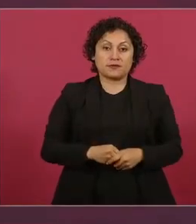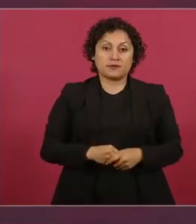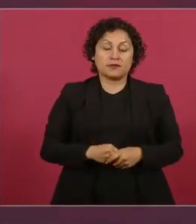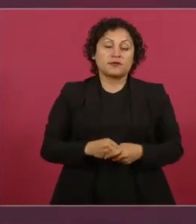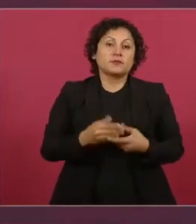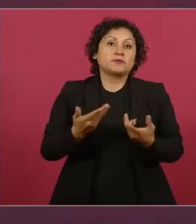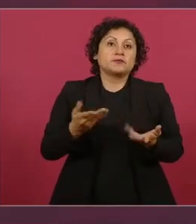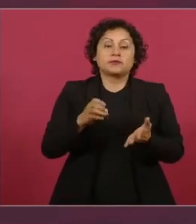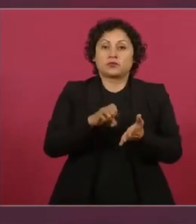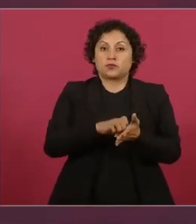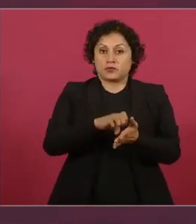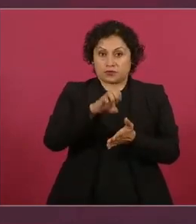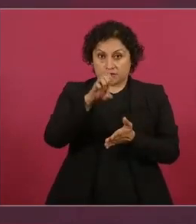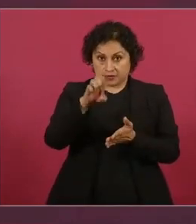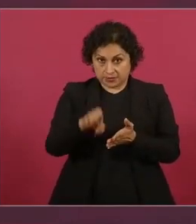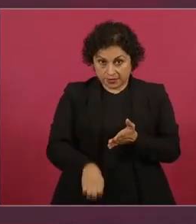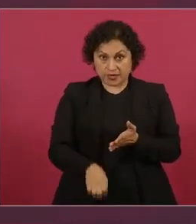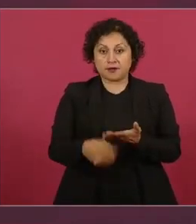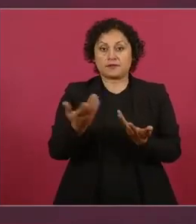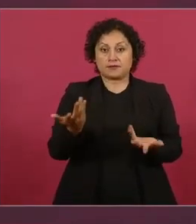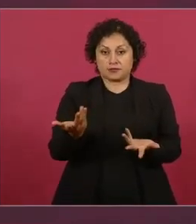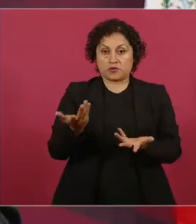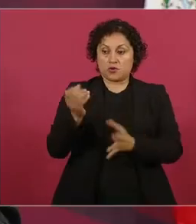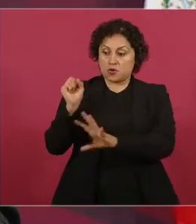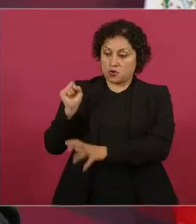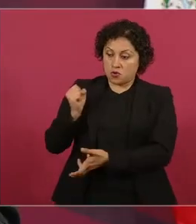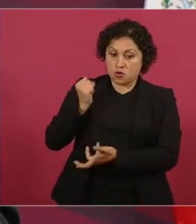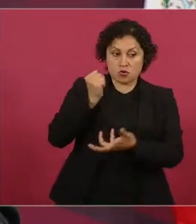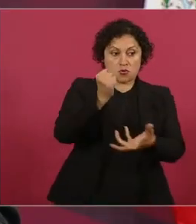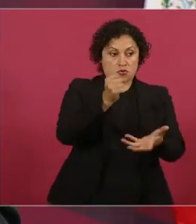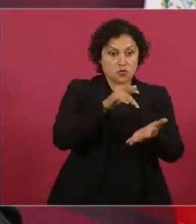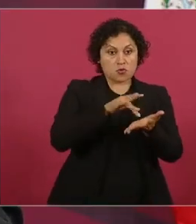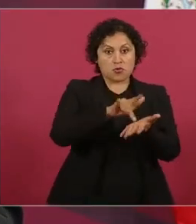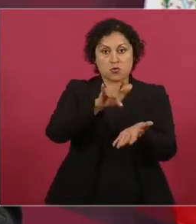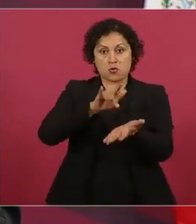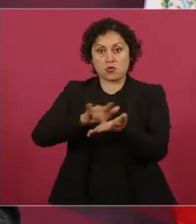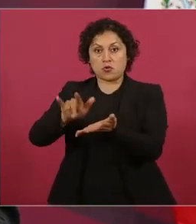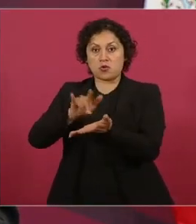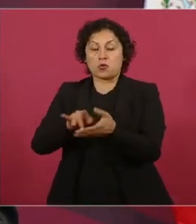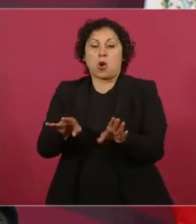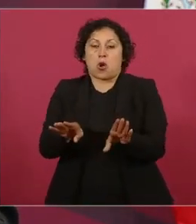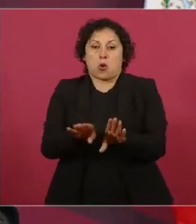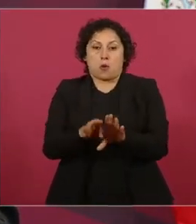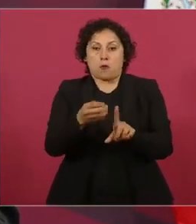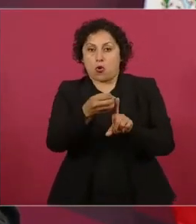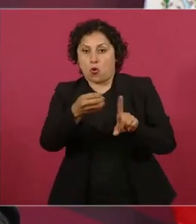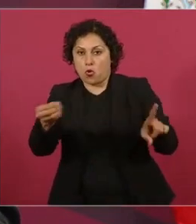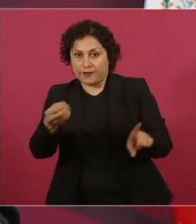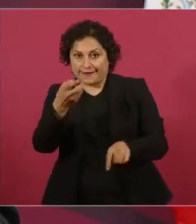como por ejemplo la entrega de los recursos, de qué manera se van a llevar a cabo.